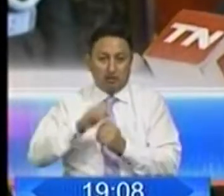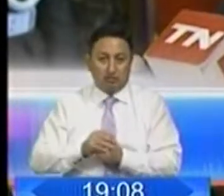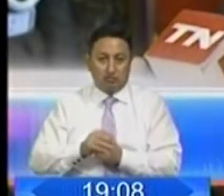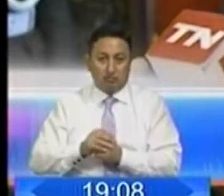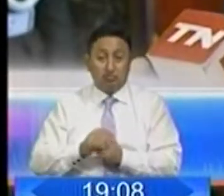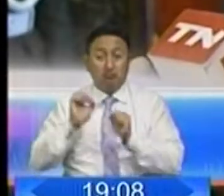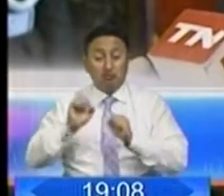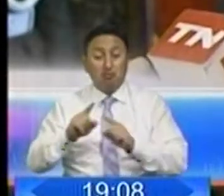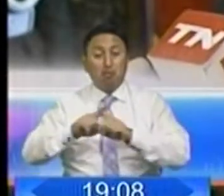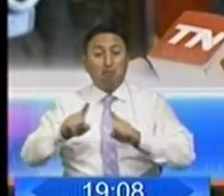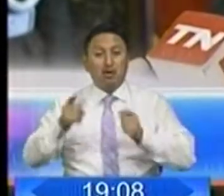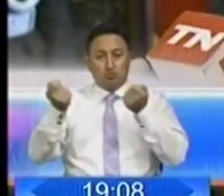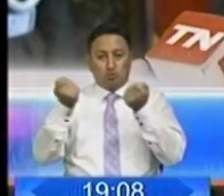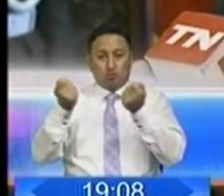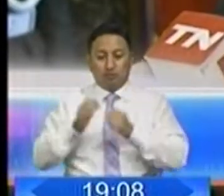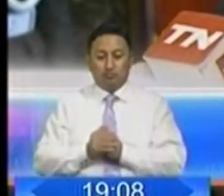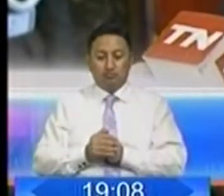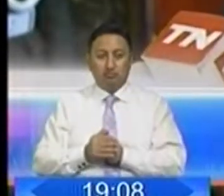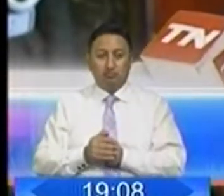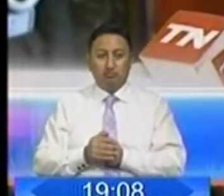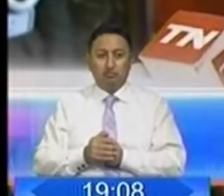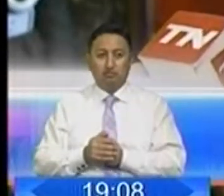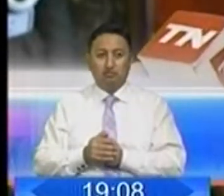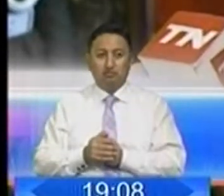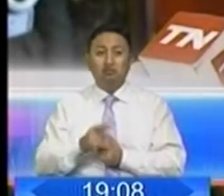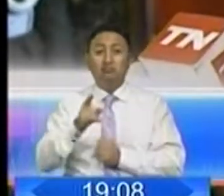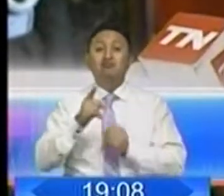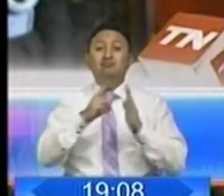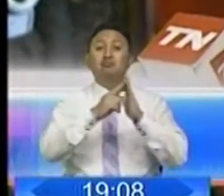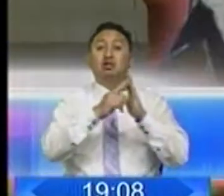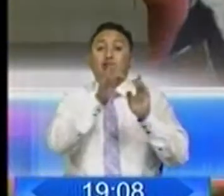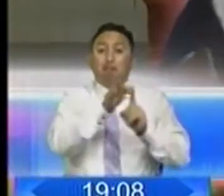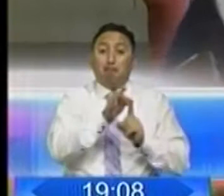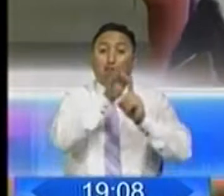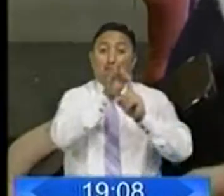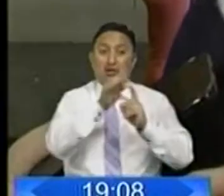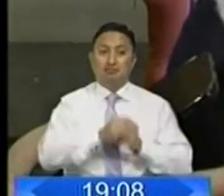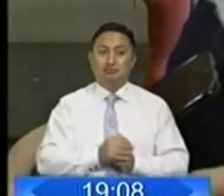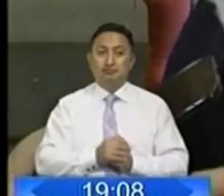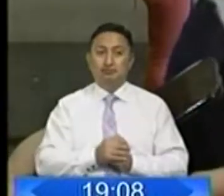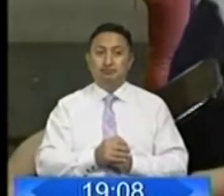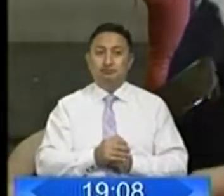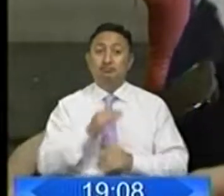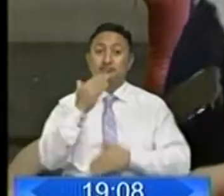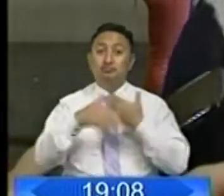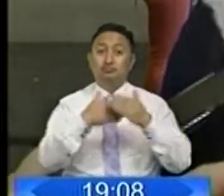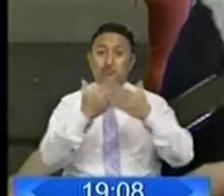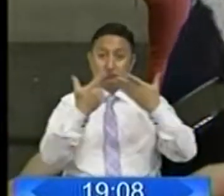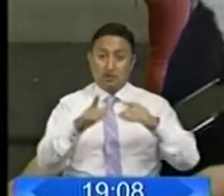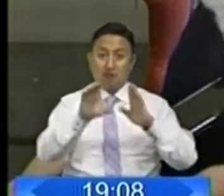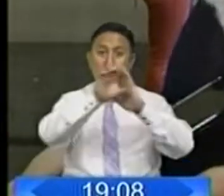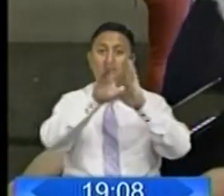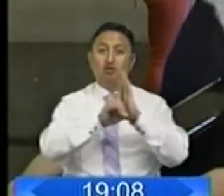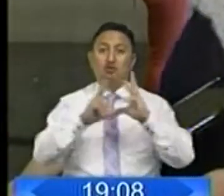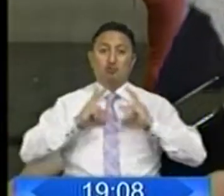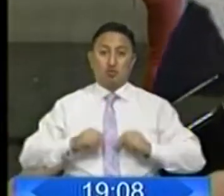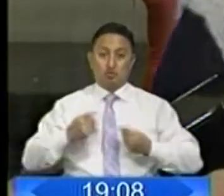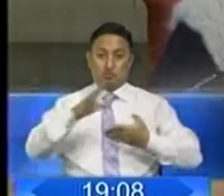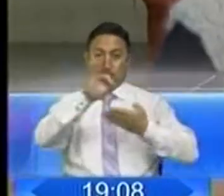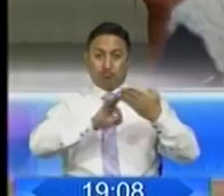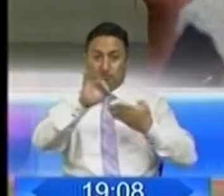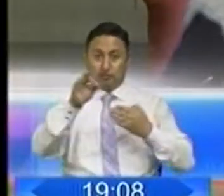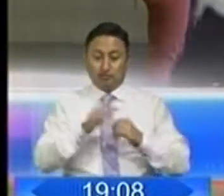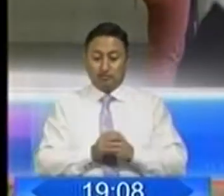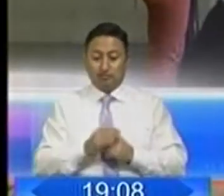restricción y expedición de recetas especiales. Después de aprobación del Código Orgánico de Salud, volveré